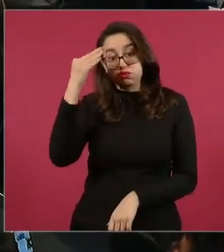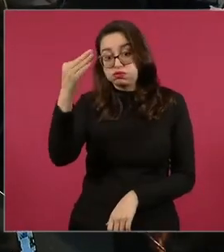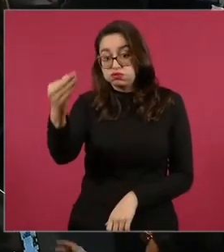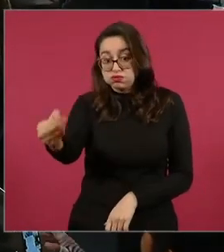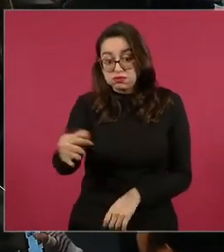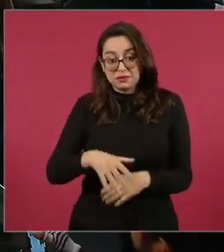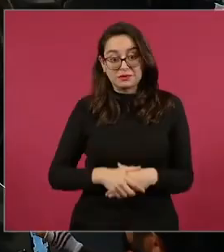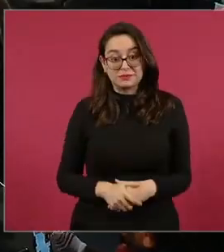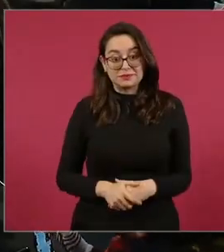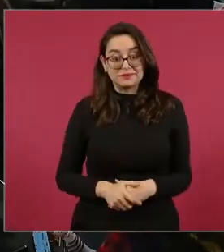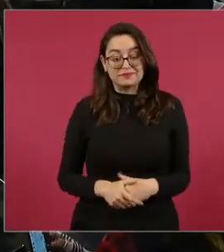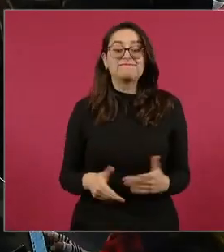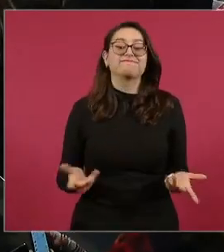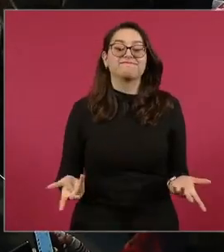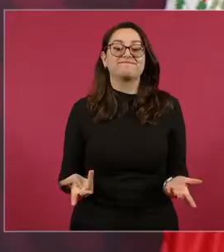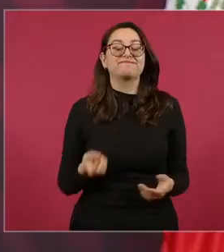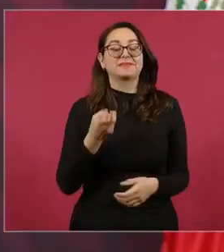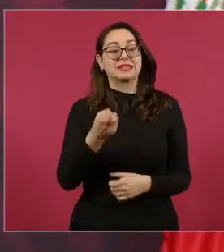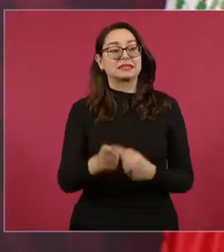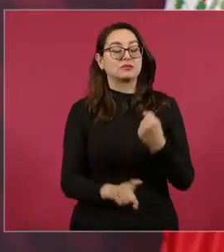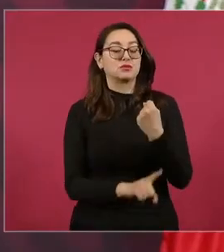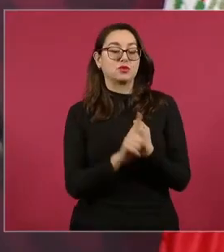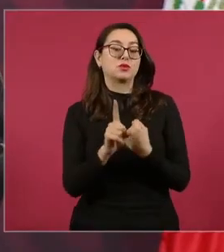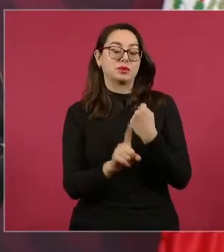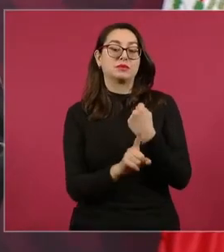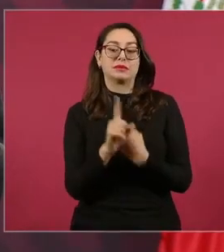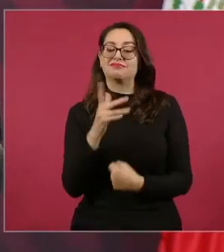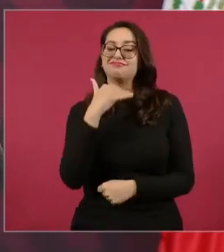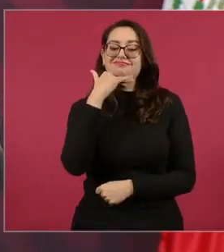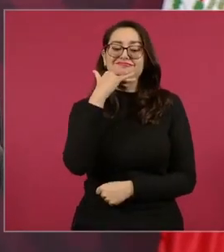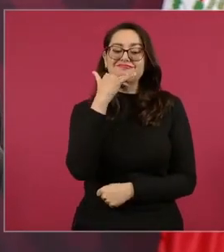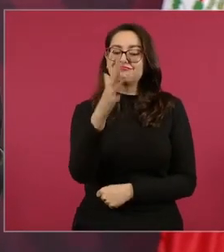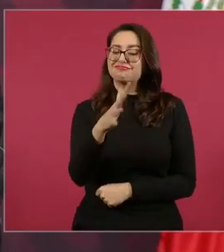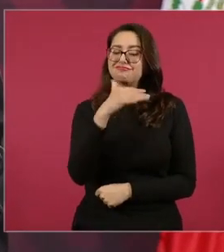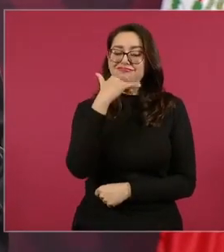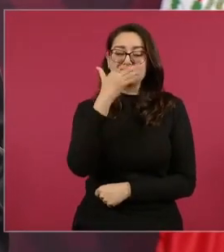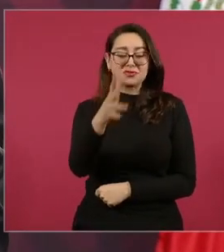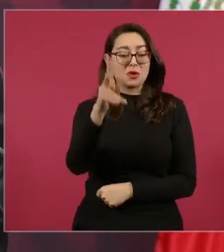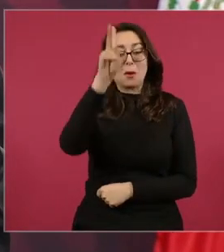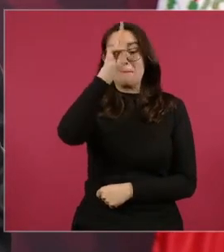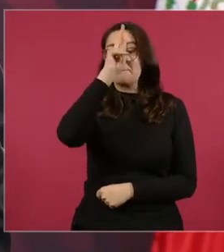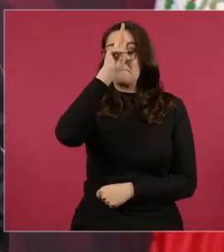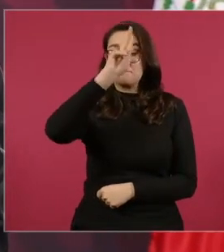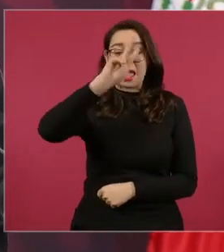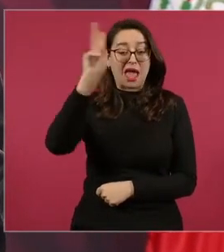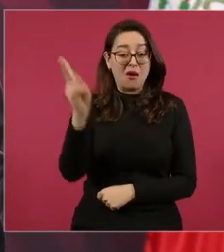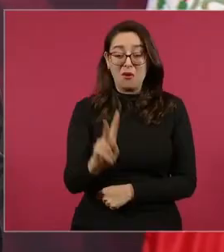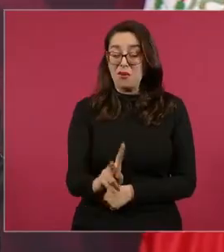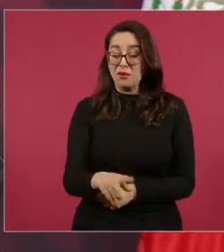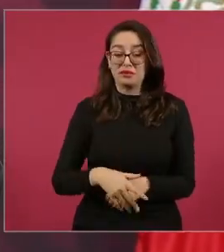Pero sí, muchísima corrupción de ese tipo.